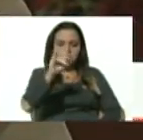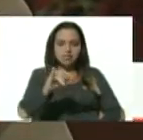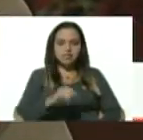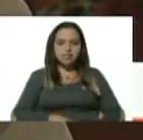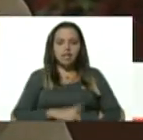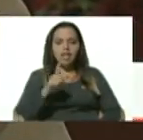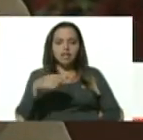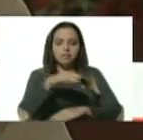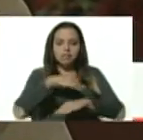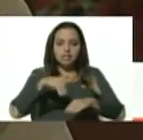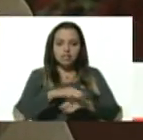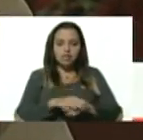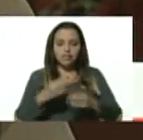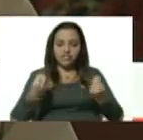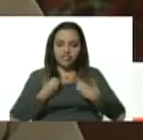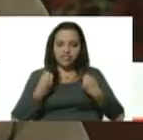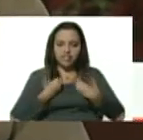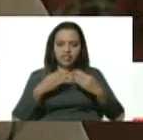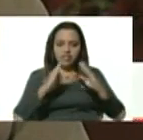ministro de la vivienda,